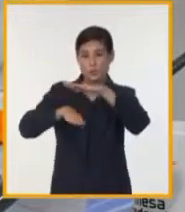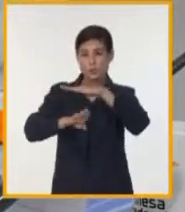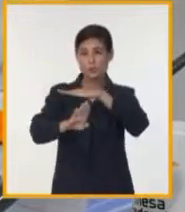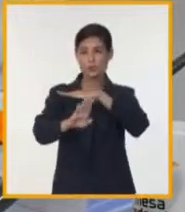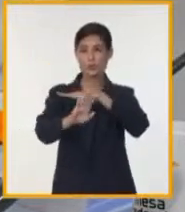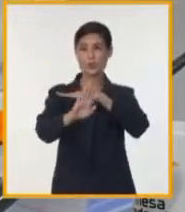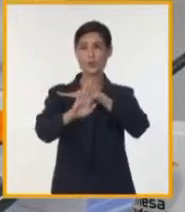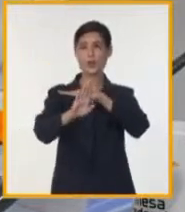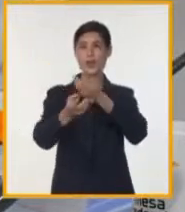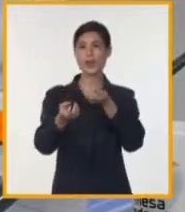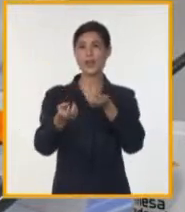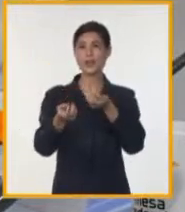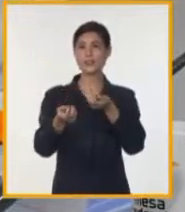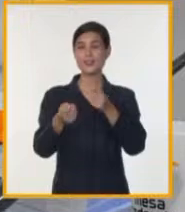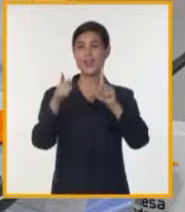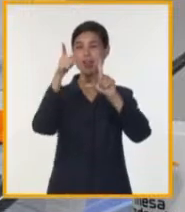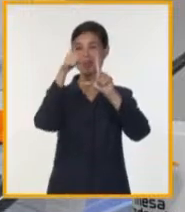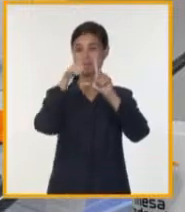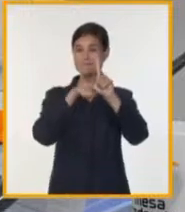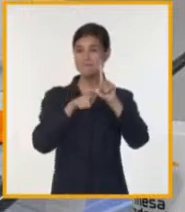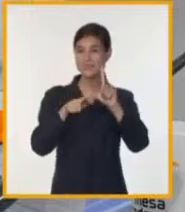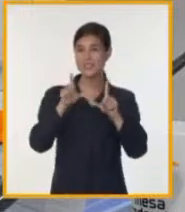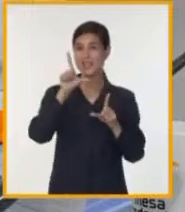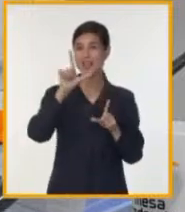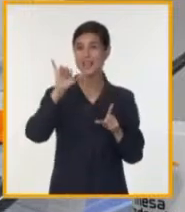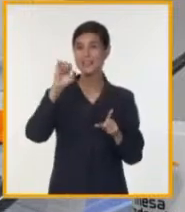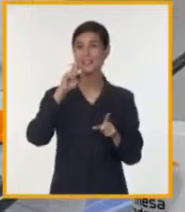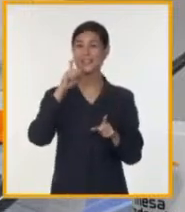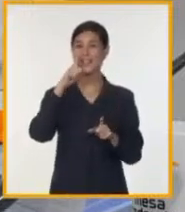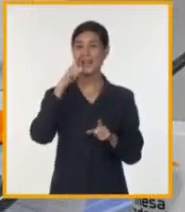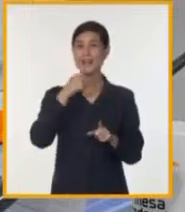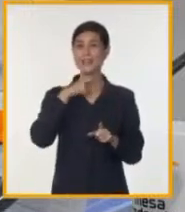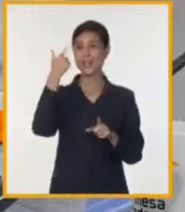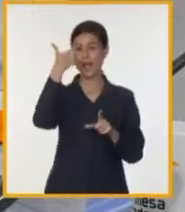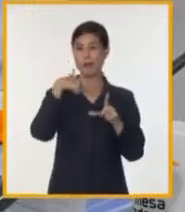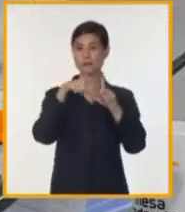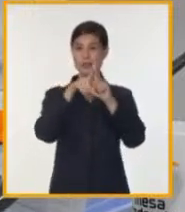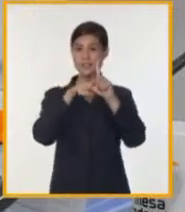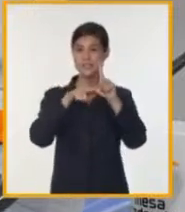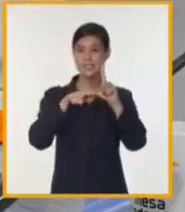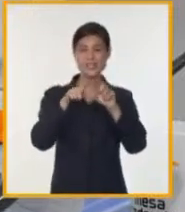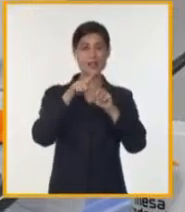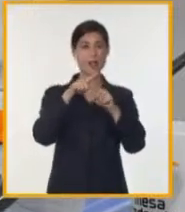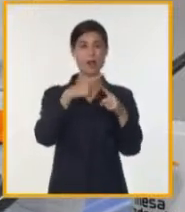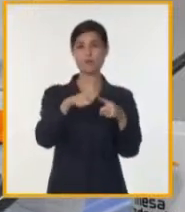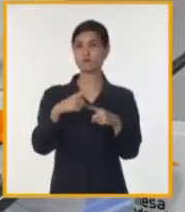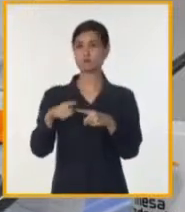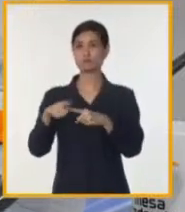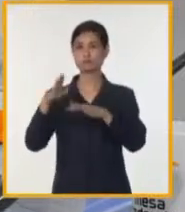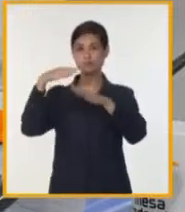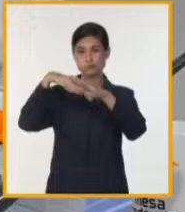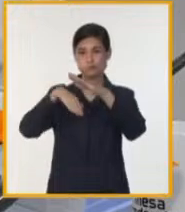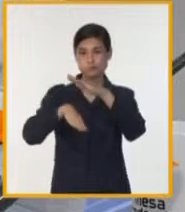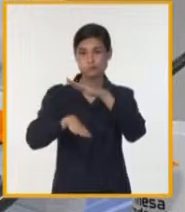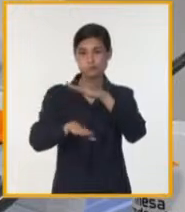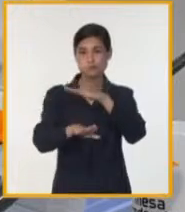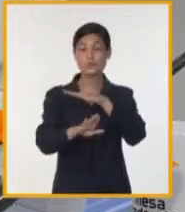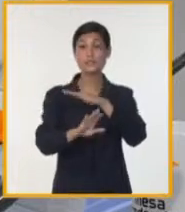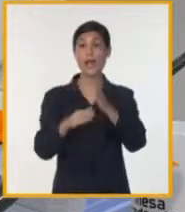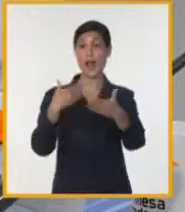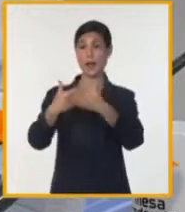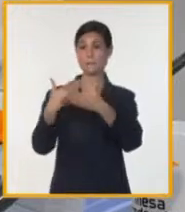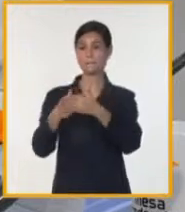Bahía. Es una empresa que también hace mantenimiento constructivo, se es contratada por otras en las empresas del propio